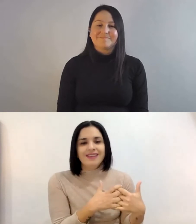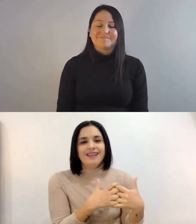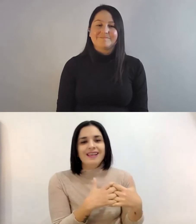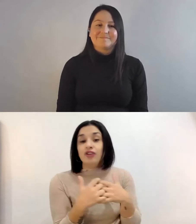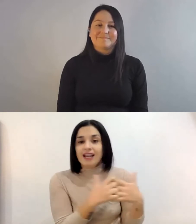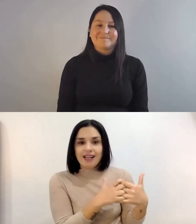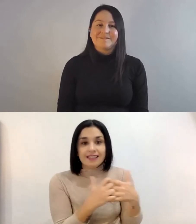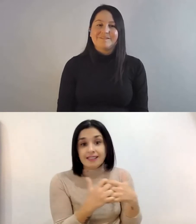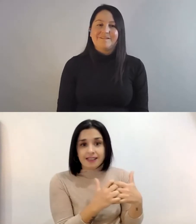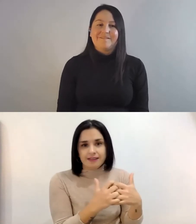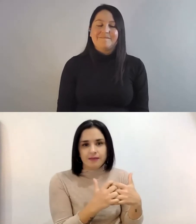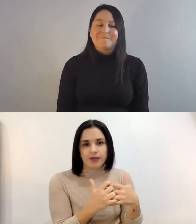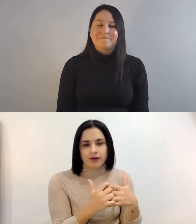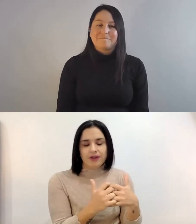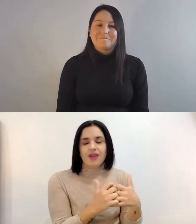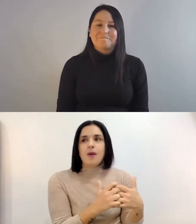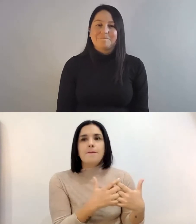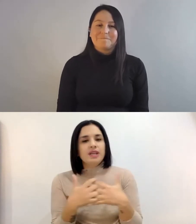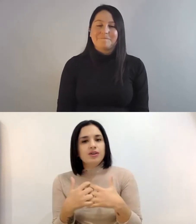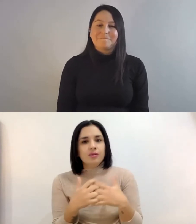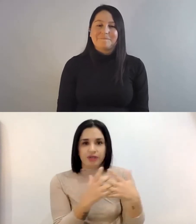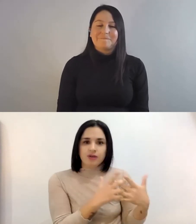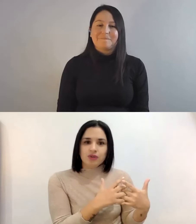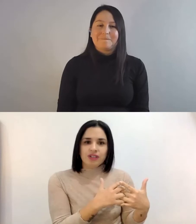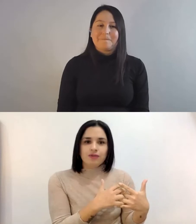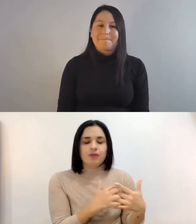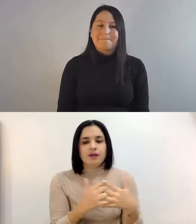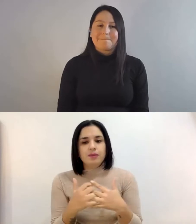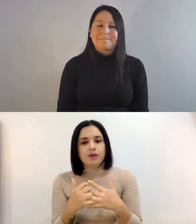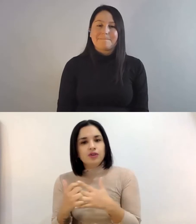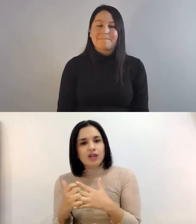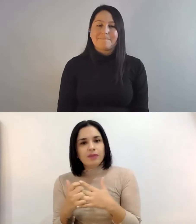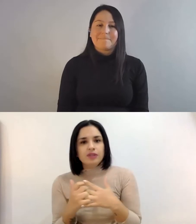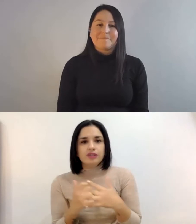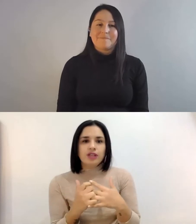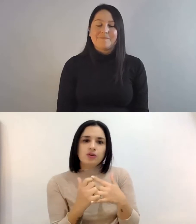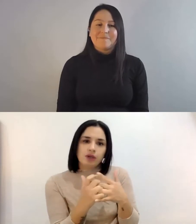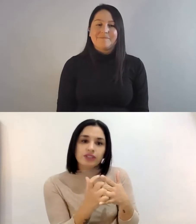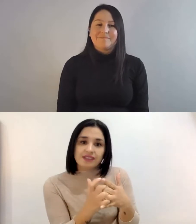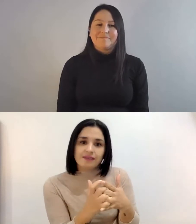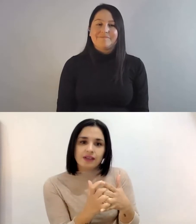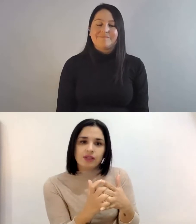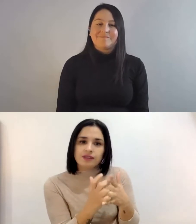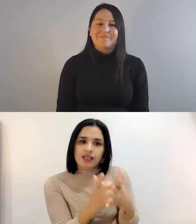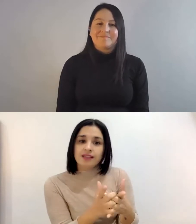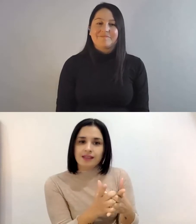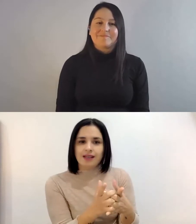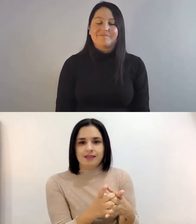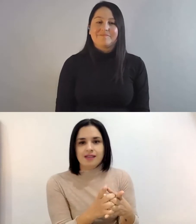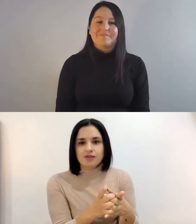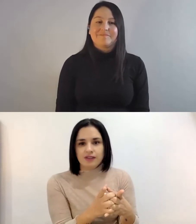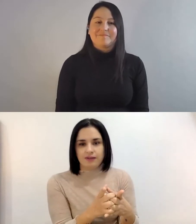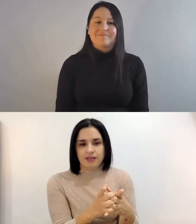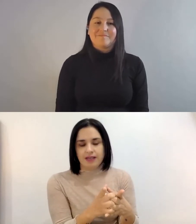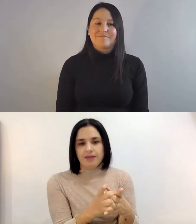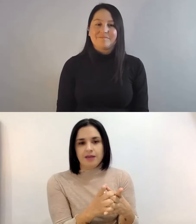señas. Todas las señas mejor. Pero, porque está en un contexto formal, pero no todas las personas sordas, a lo mejor que saben lengua de señas, entienden las